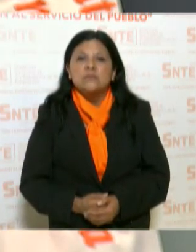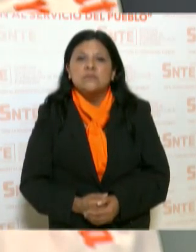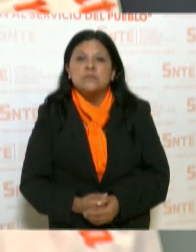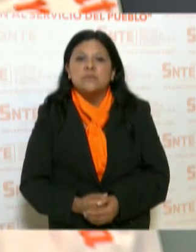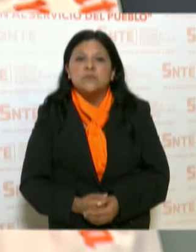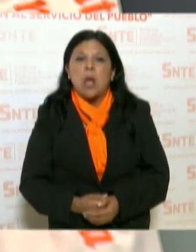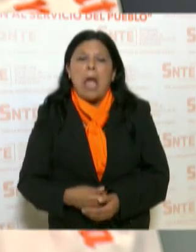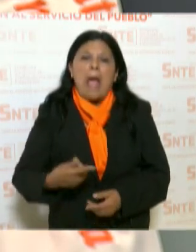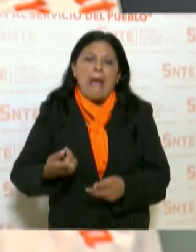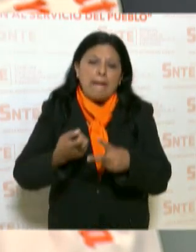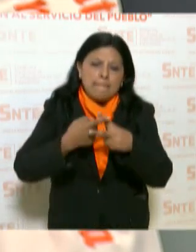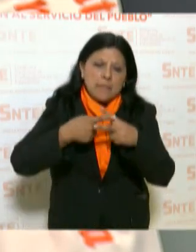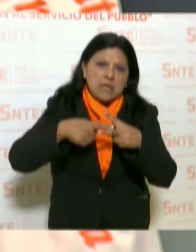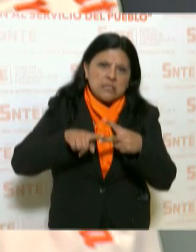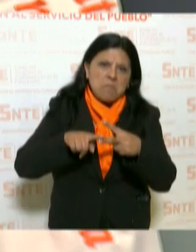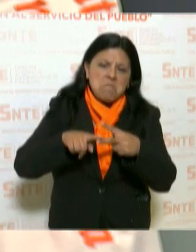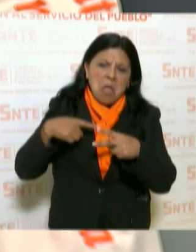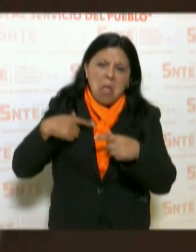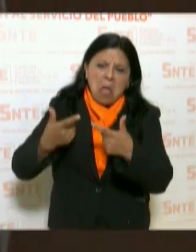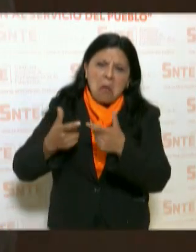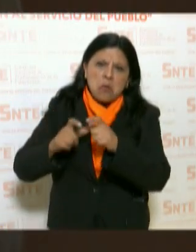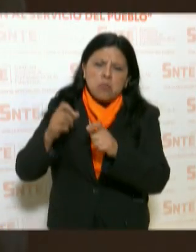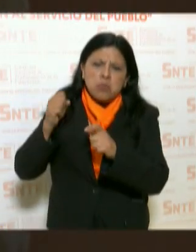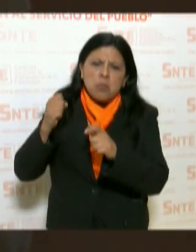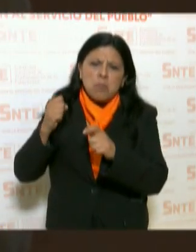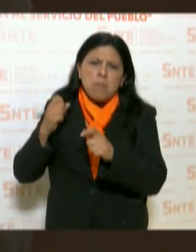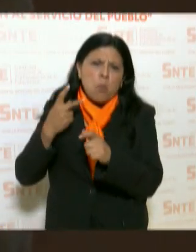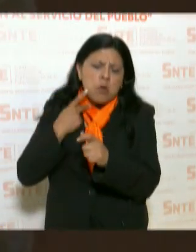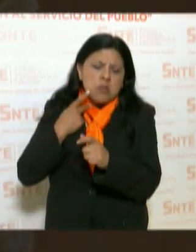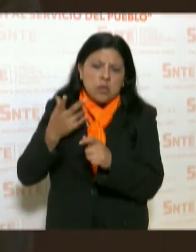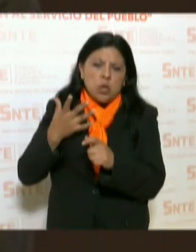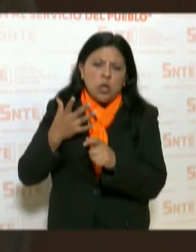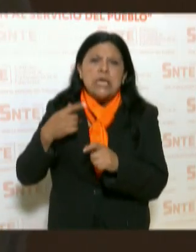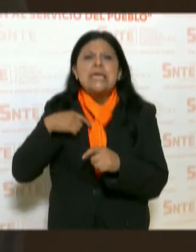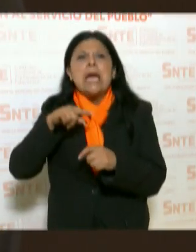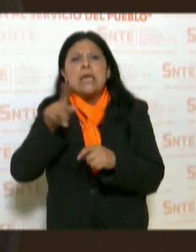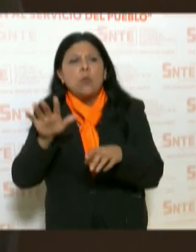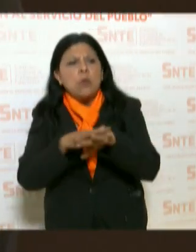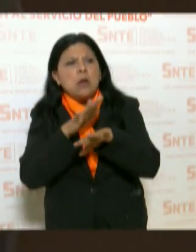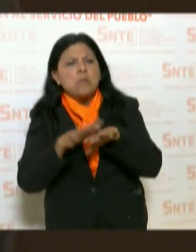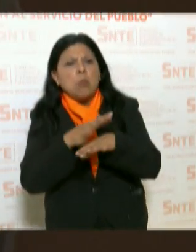y se hizo una reforma electoral en donde